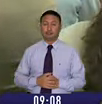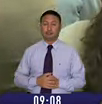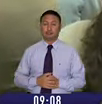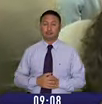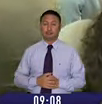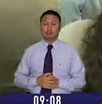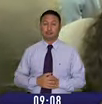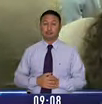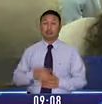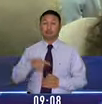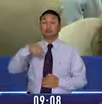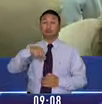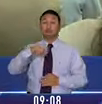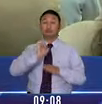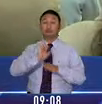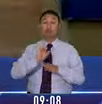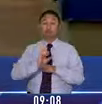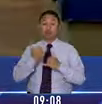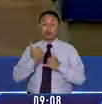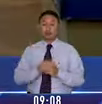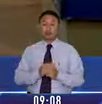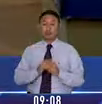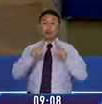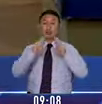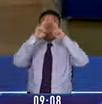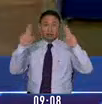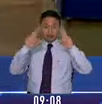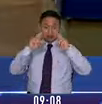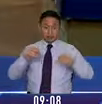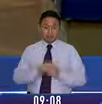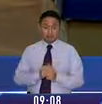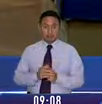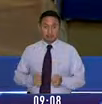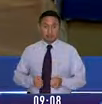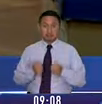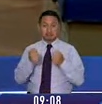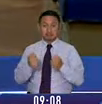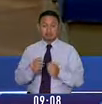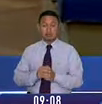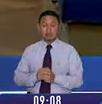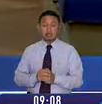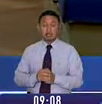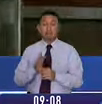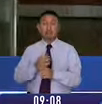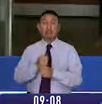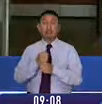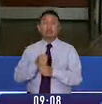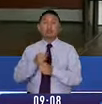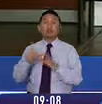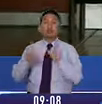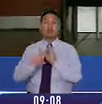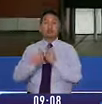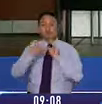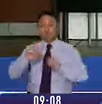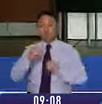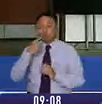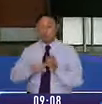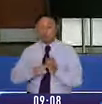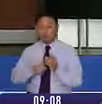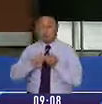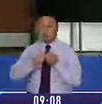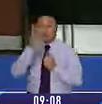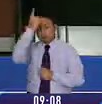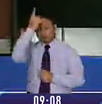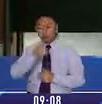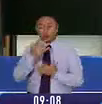Literalmente en el país, como regalos de Navidad se habrían estado otorgando garantías jurisdiccionales como habeas corpus y acciones